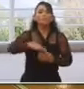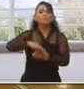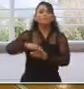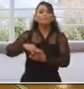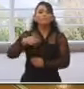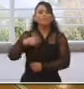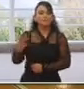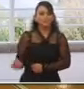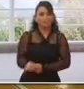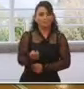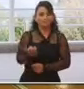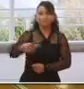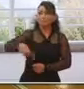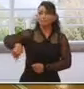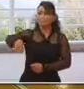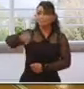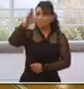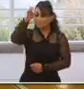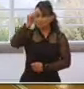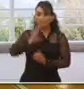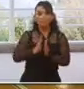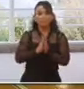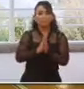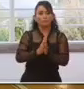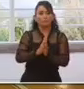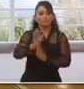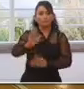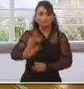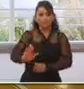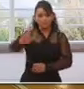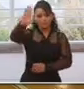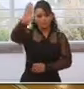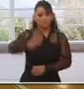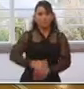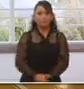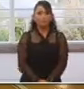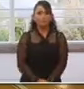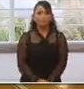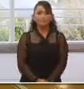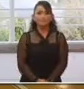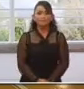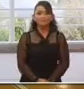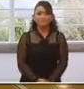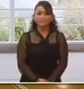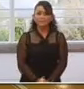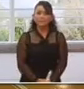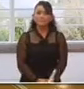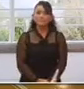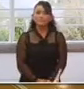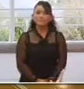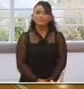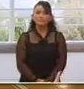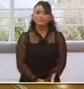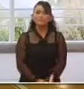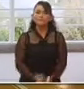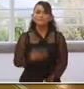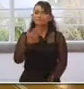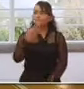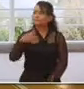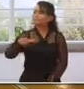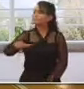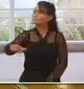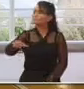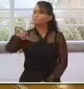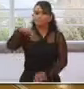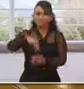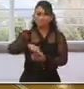les pregunto, quienes estén por su aprobación, favor de manifestarlo de manera económica levantando su mano. Bien, doy cuenta de